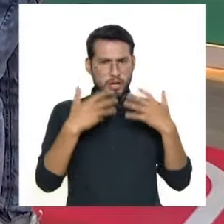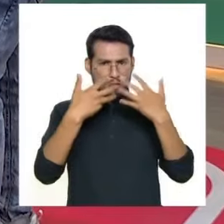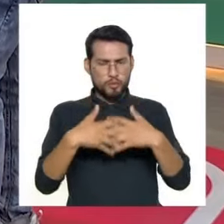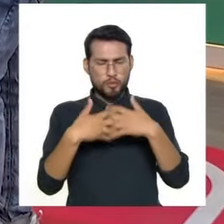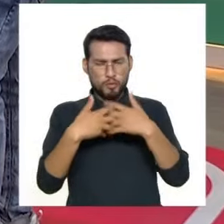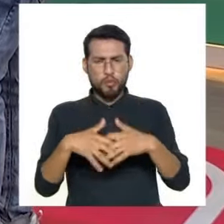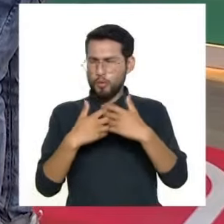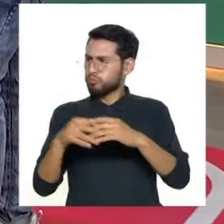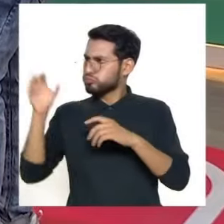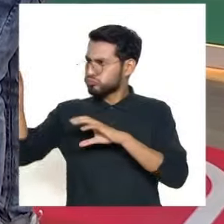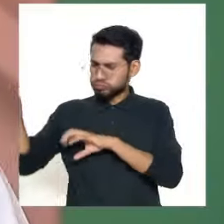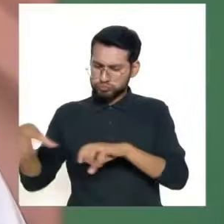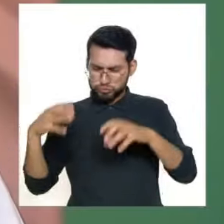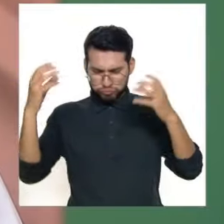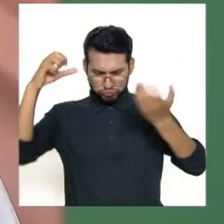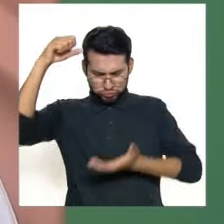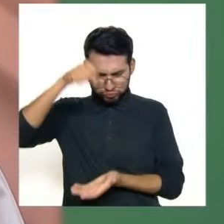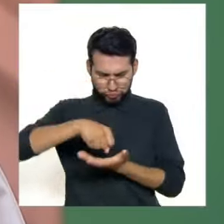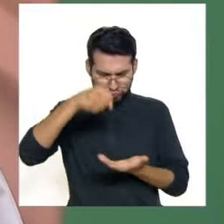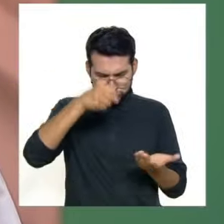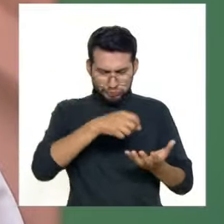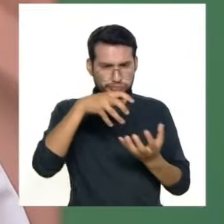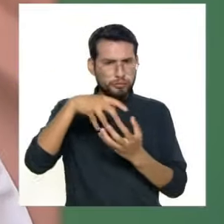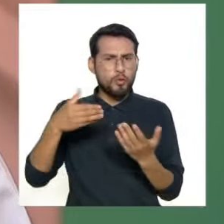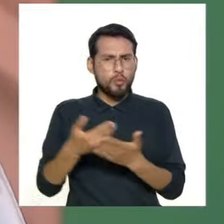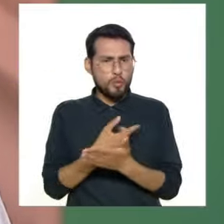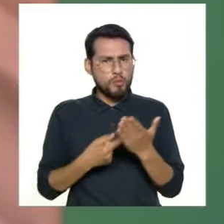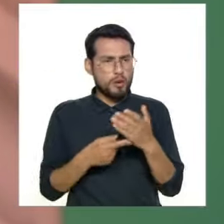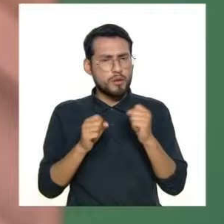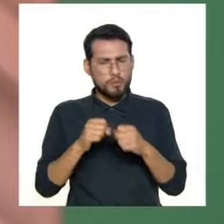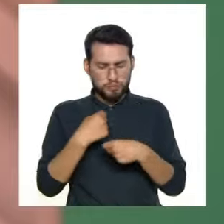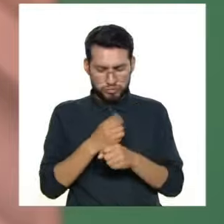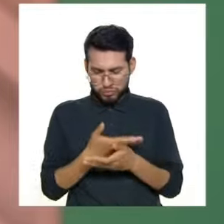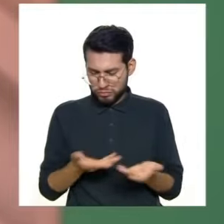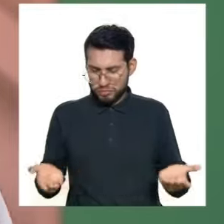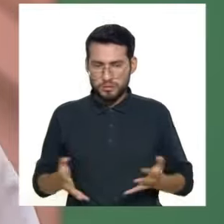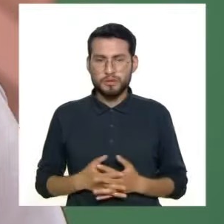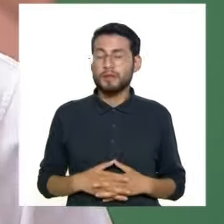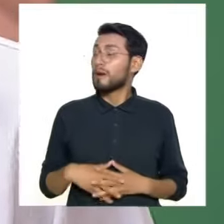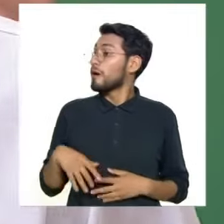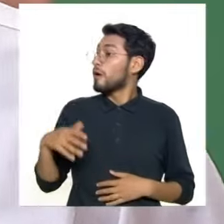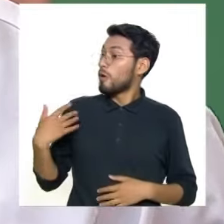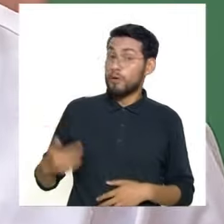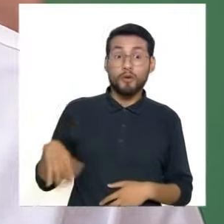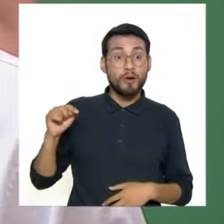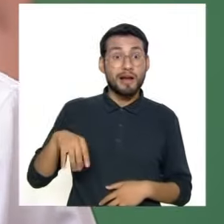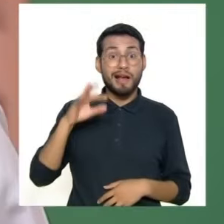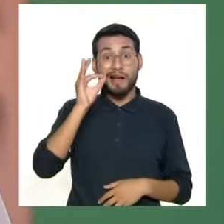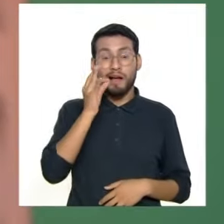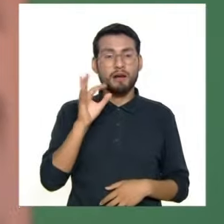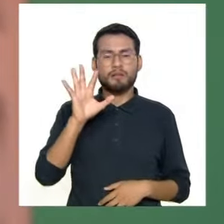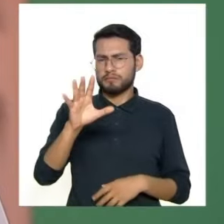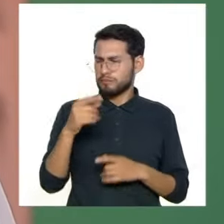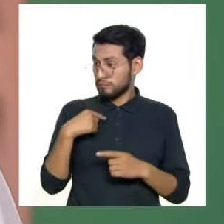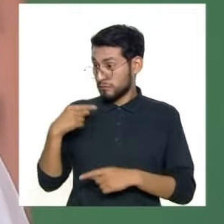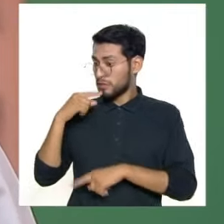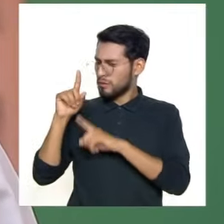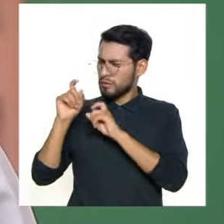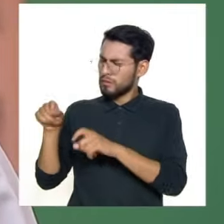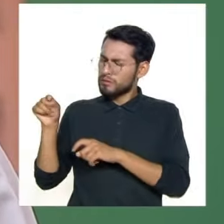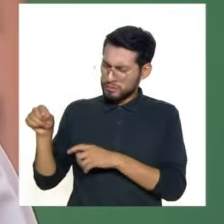muy modernas este actualizadas para que puedas desarrollar toda esta gama de productos Oye esto está riquísimo y lo que lo que te quería